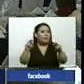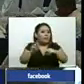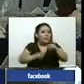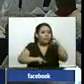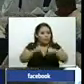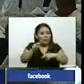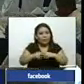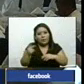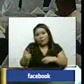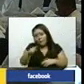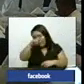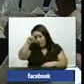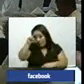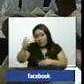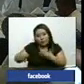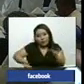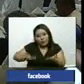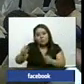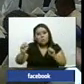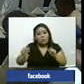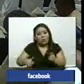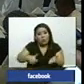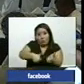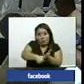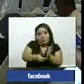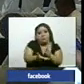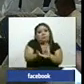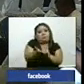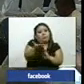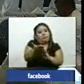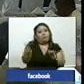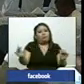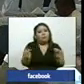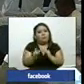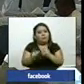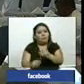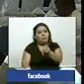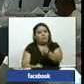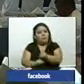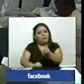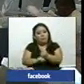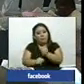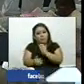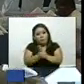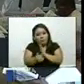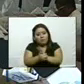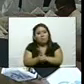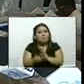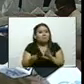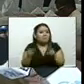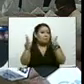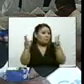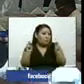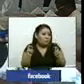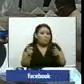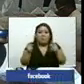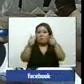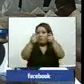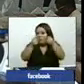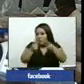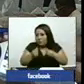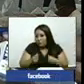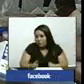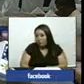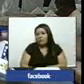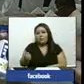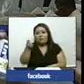servicios públicos que promuevan el desarrollo local, y también en fortalecer capacidades en finanzas públicas, en gestión